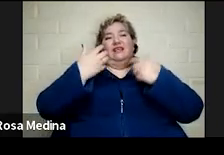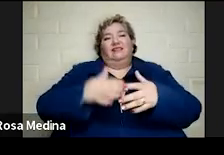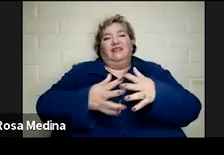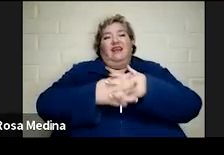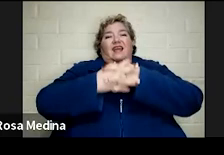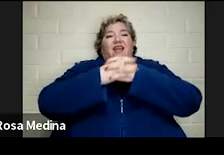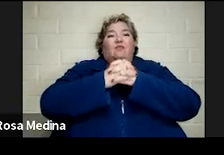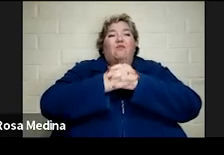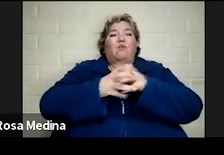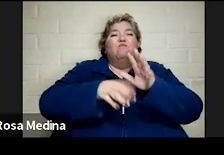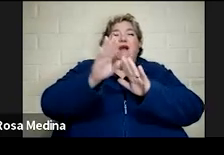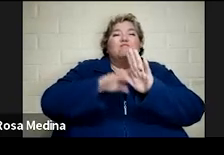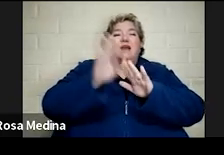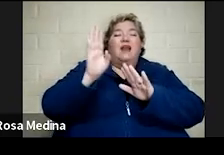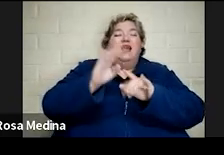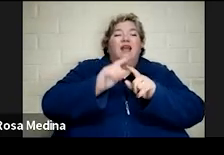del ambiente y las propias.